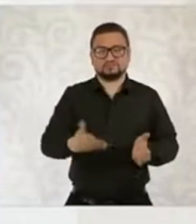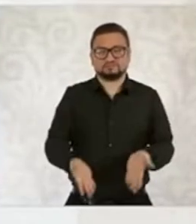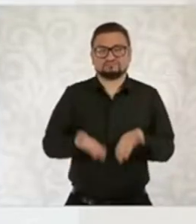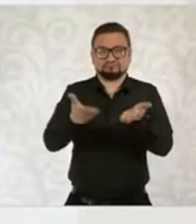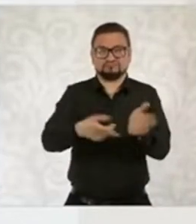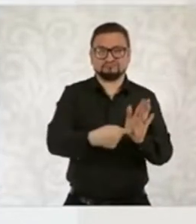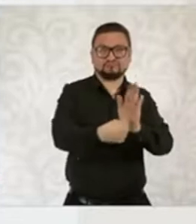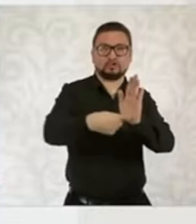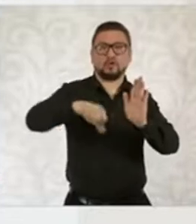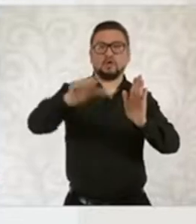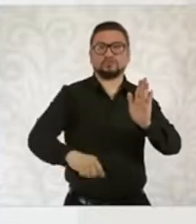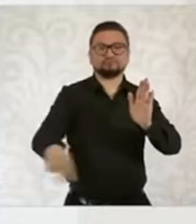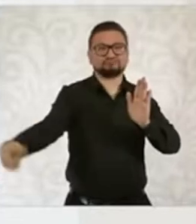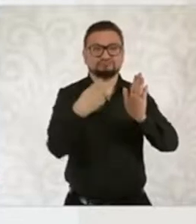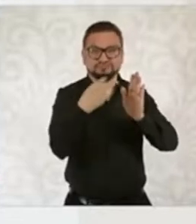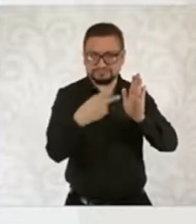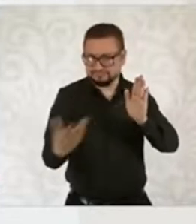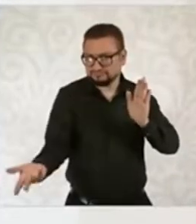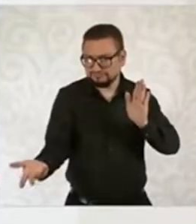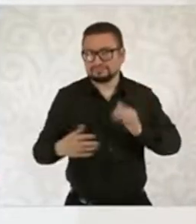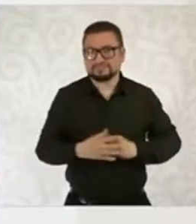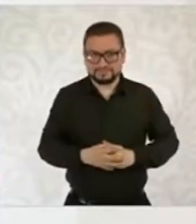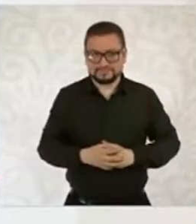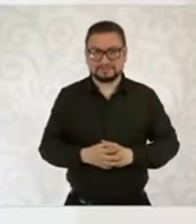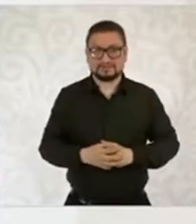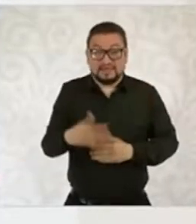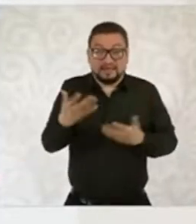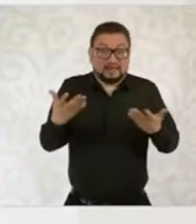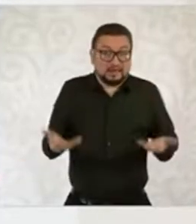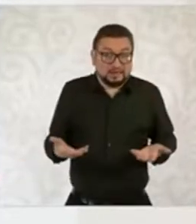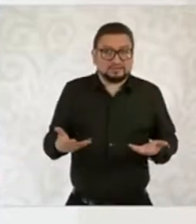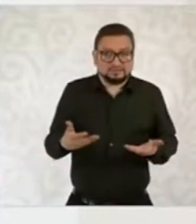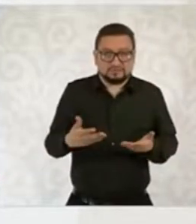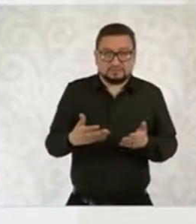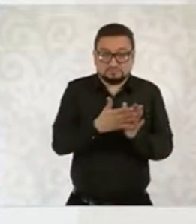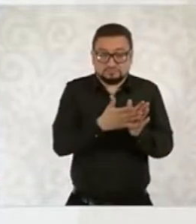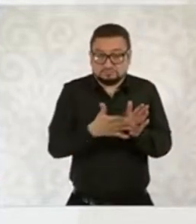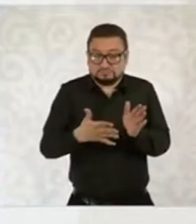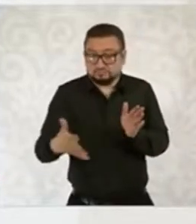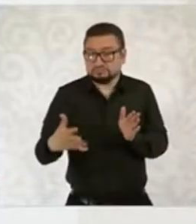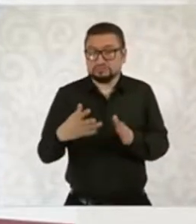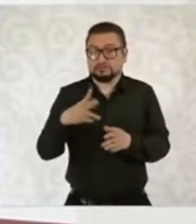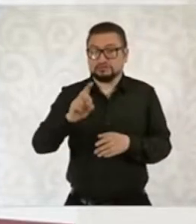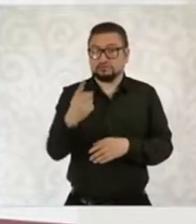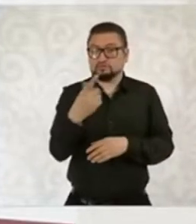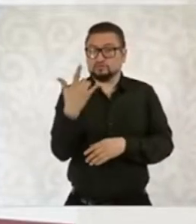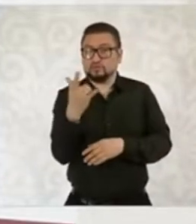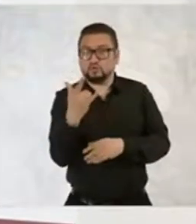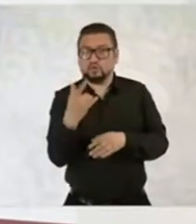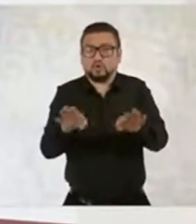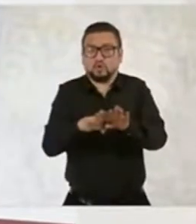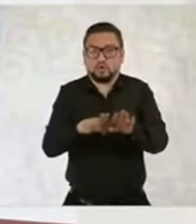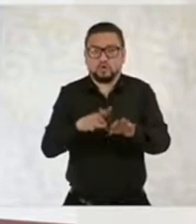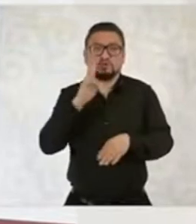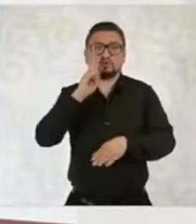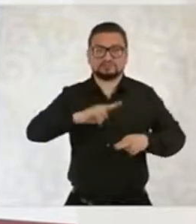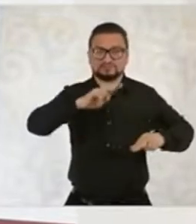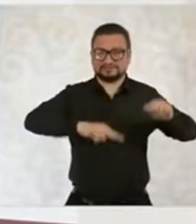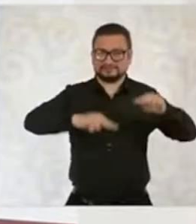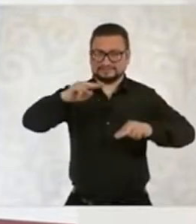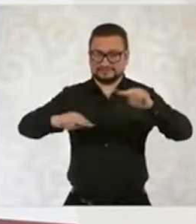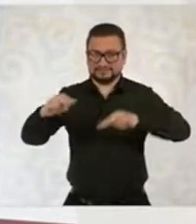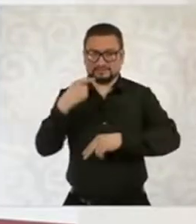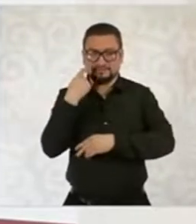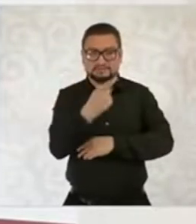el día de hoy. ¿Cómo vamos al 31 de julio en la siguiente? Pues ya se ha